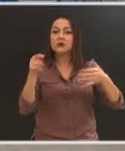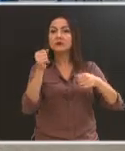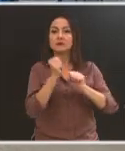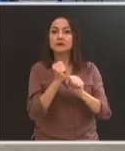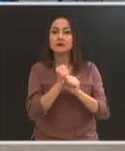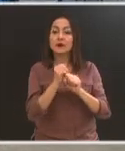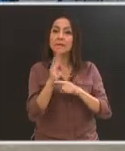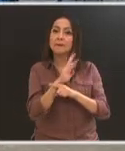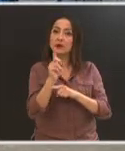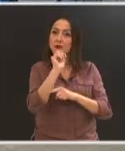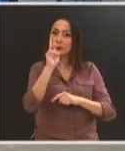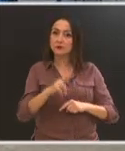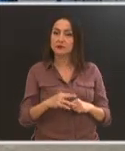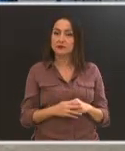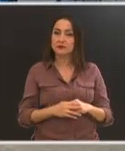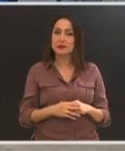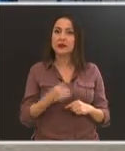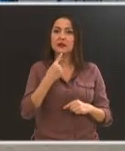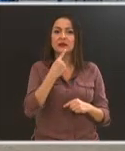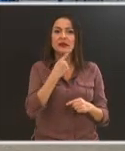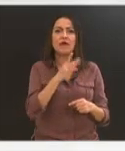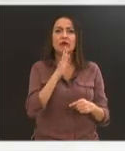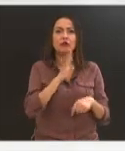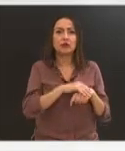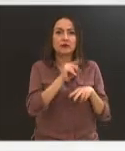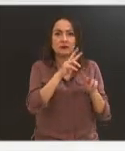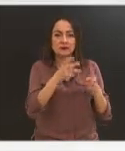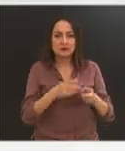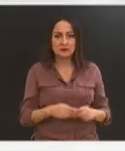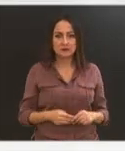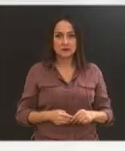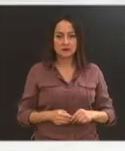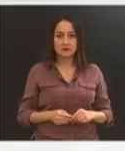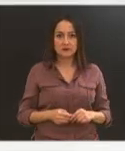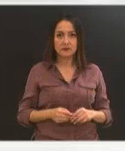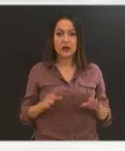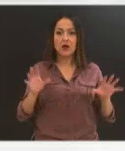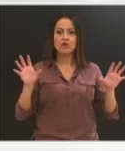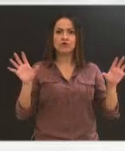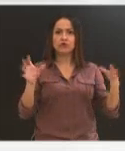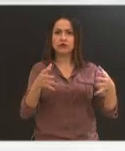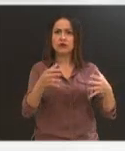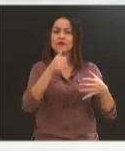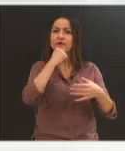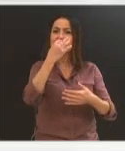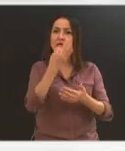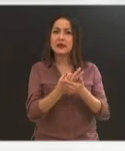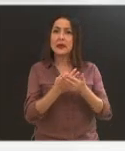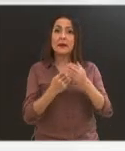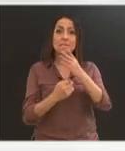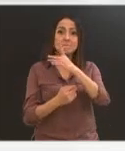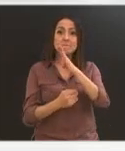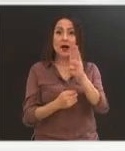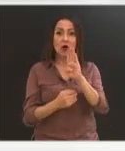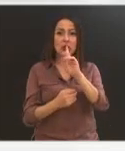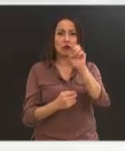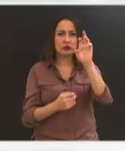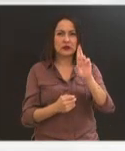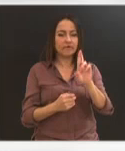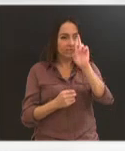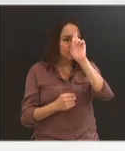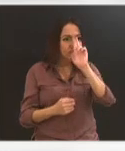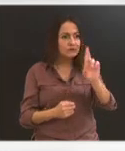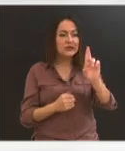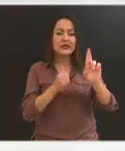el Banco de Costa Rica se pronunció al respecto. El conglomerado financiero BCR reitera su respeto por